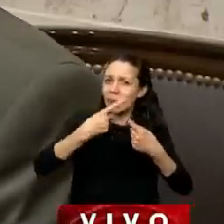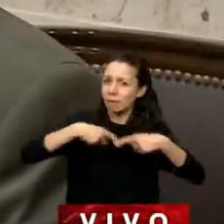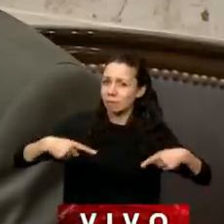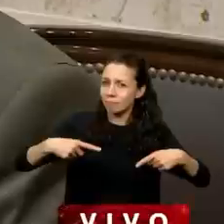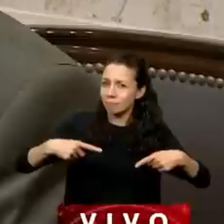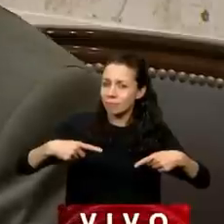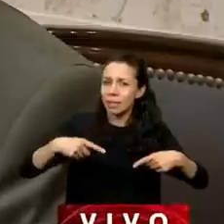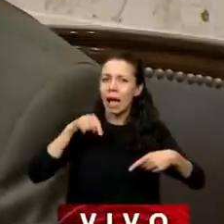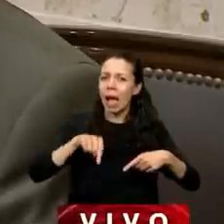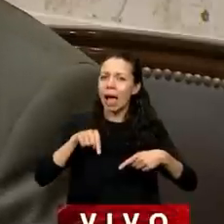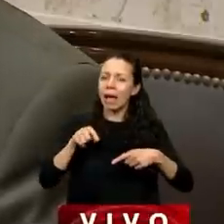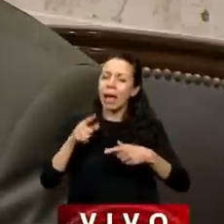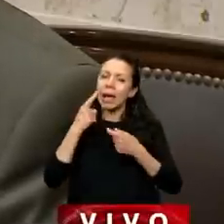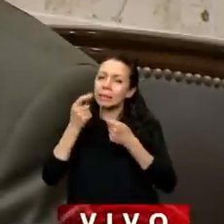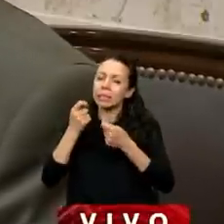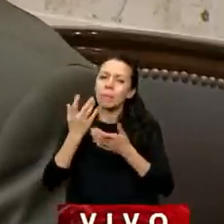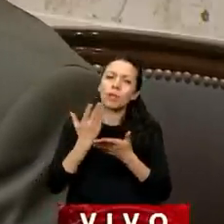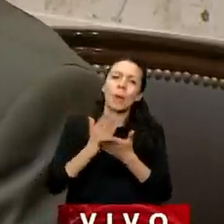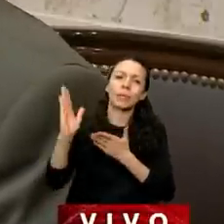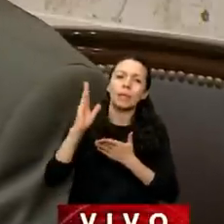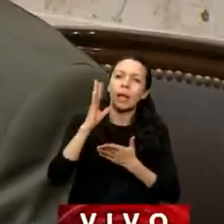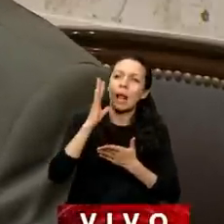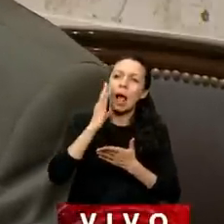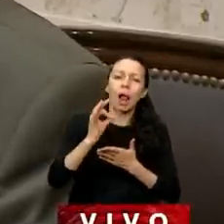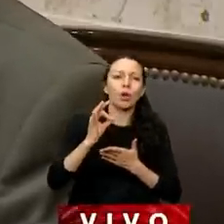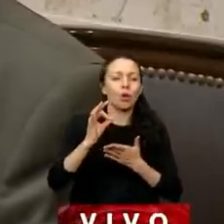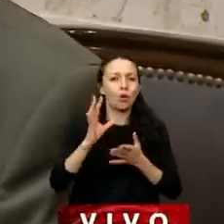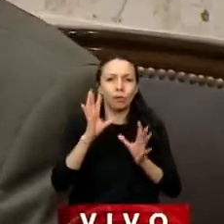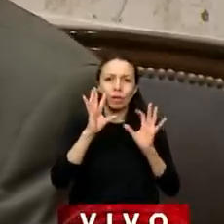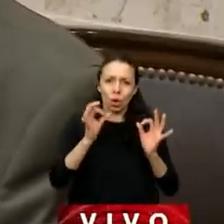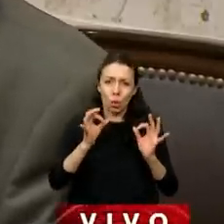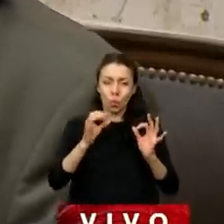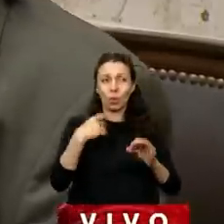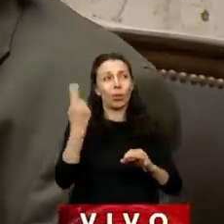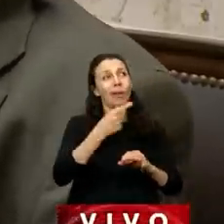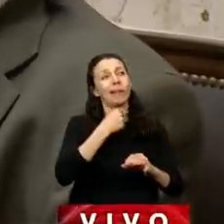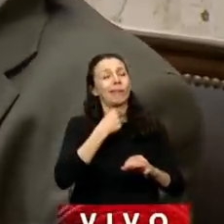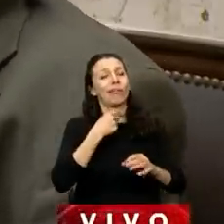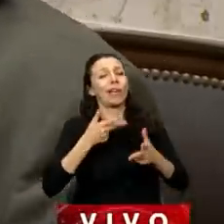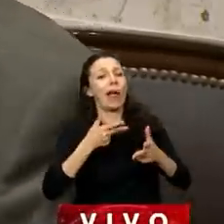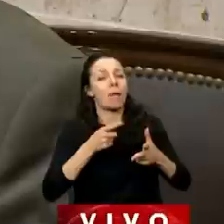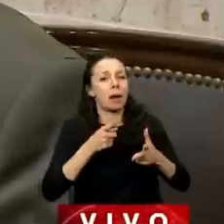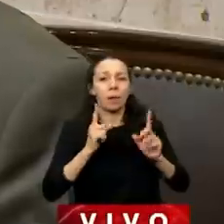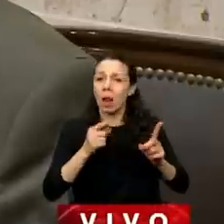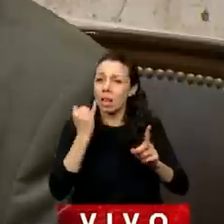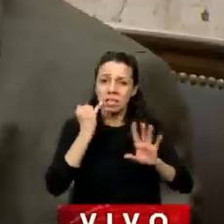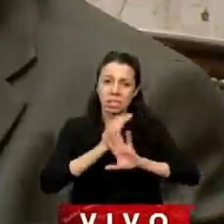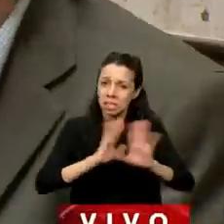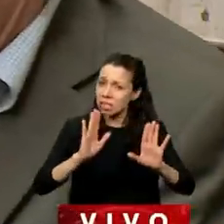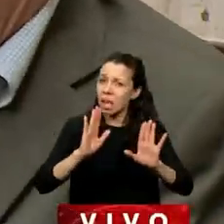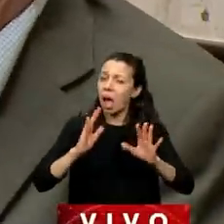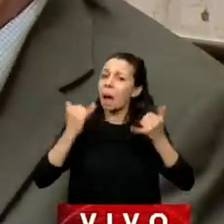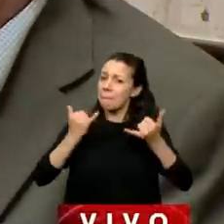obvio. Por más que se lo quiera evitar y no se lo quiera tratar, eso pasó. Como sucedió una